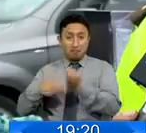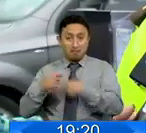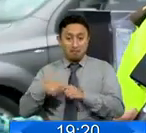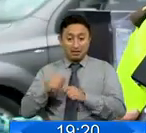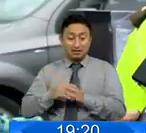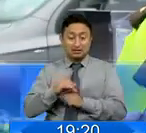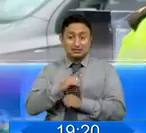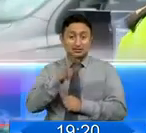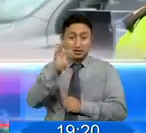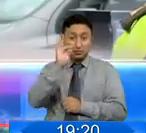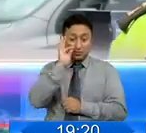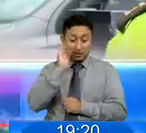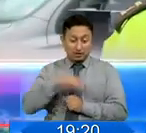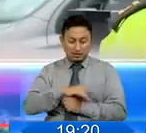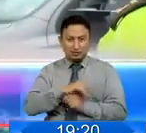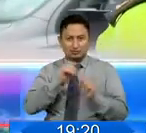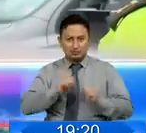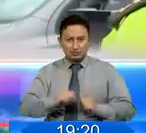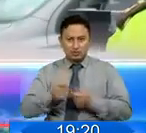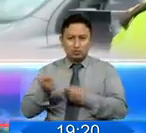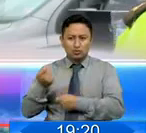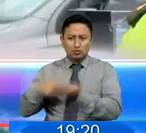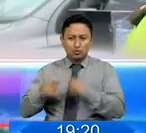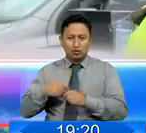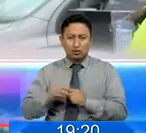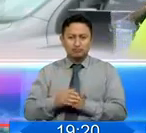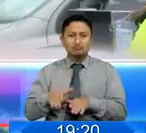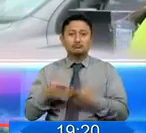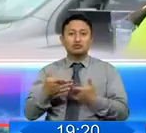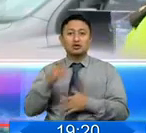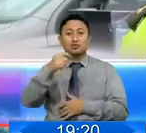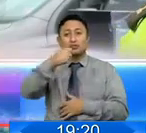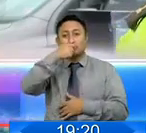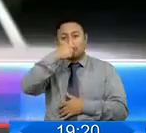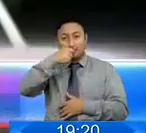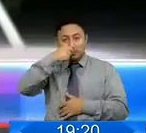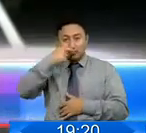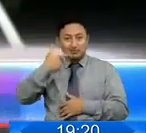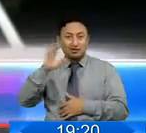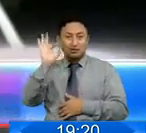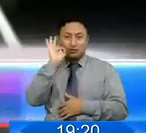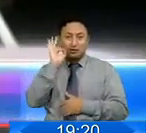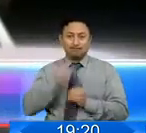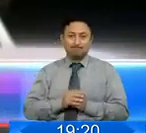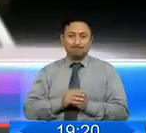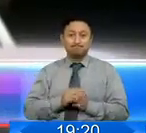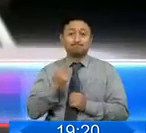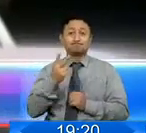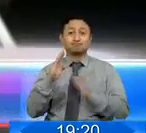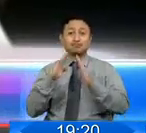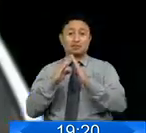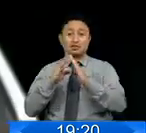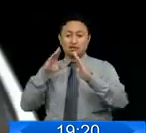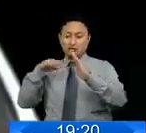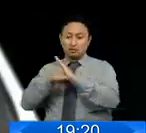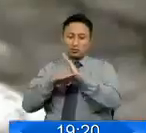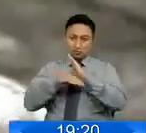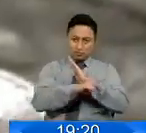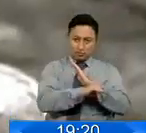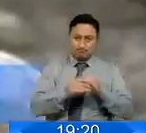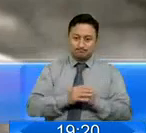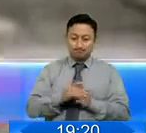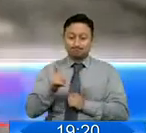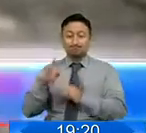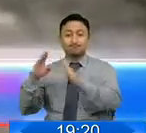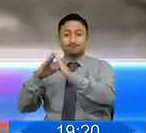sustancias sujetas a fiscalización, específicamente cocaína y marihuana. 2 viviendas fueron allanadas durante el operativo. La